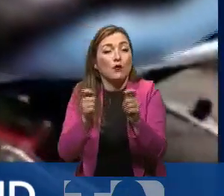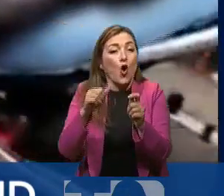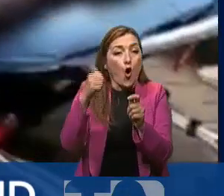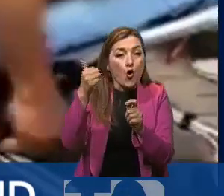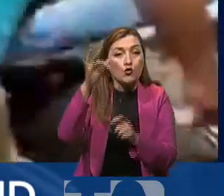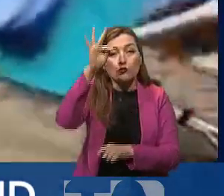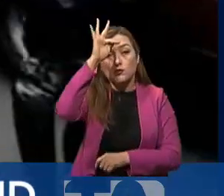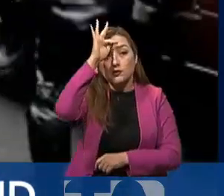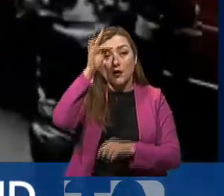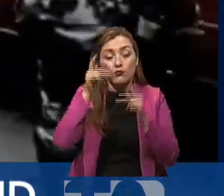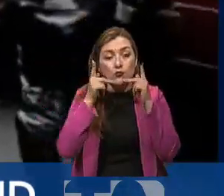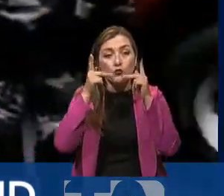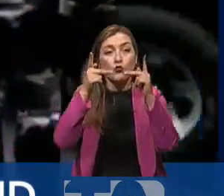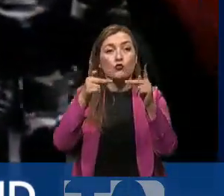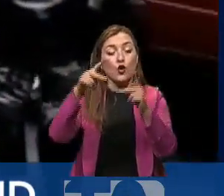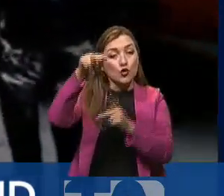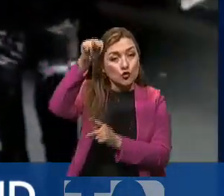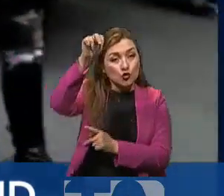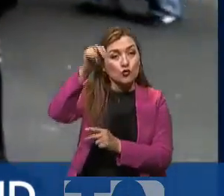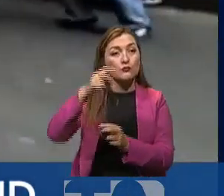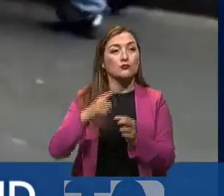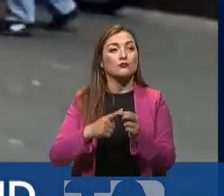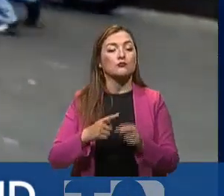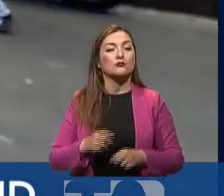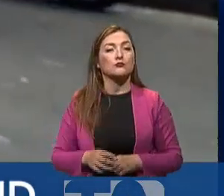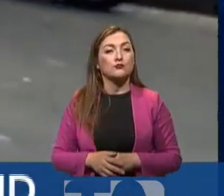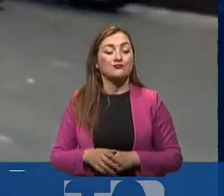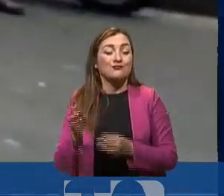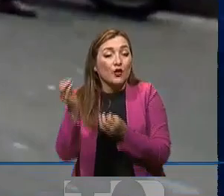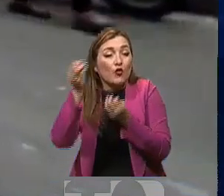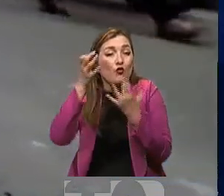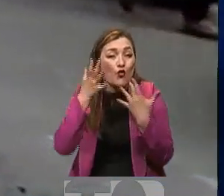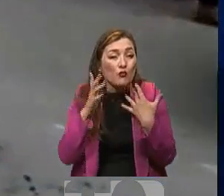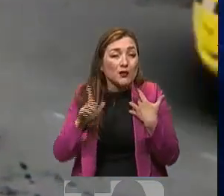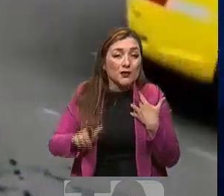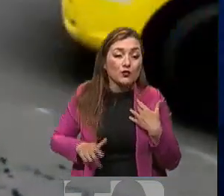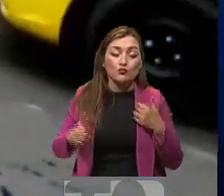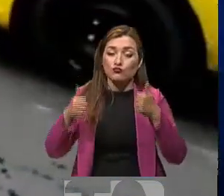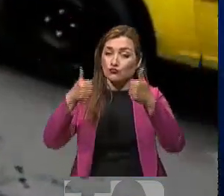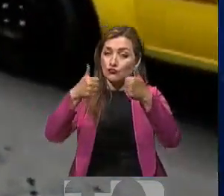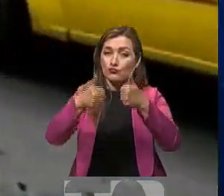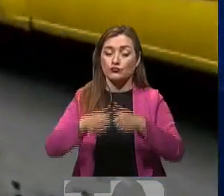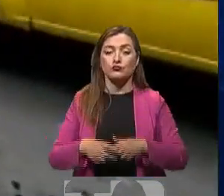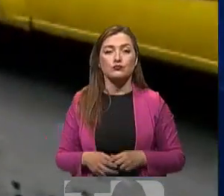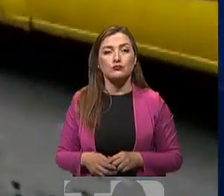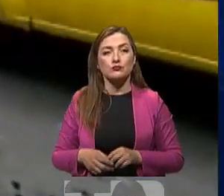otra casa de salud pública en el norte de la ciudad. Se informó que su condición es estable.